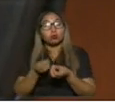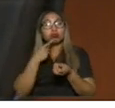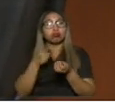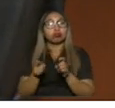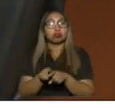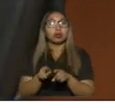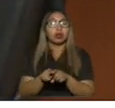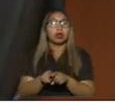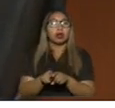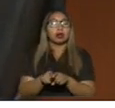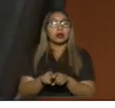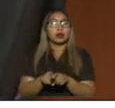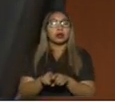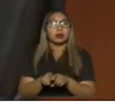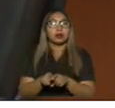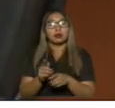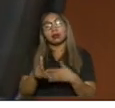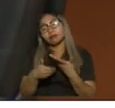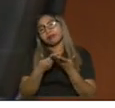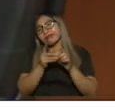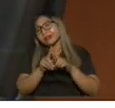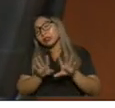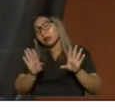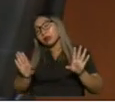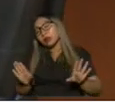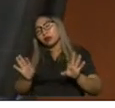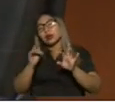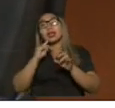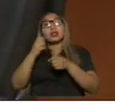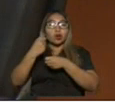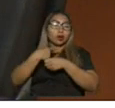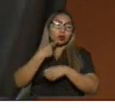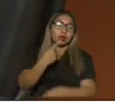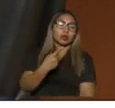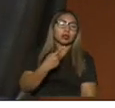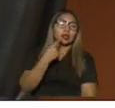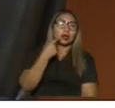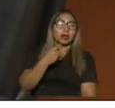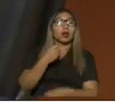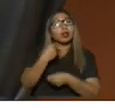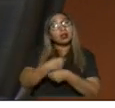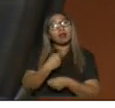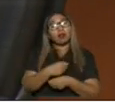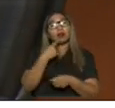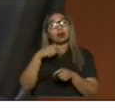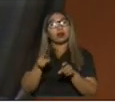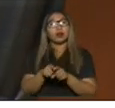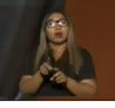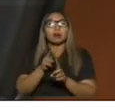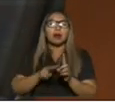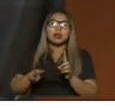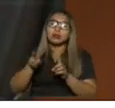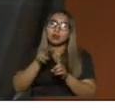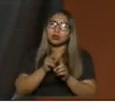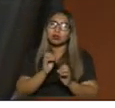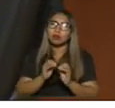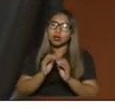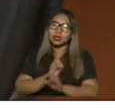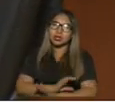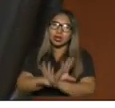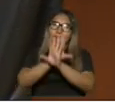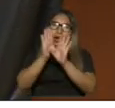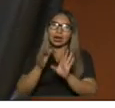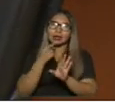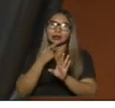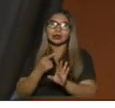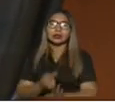los contribuyentes. Lamentablemente esa es la función. Yo creo, y hay colegas que tienen esa visión más clara que yo, pero yo pensaría que no hay país